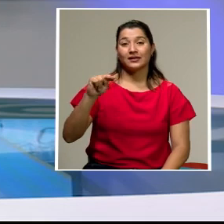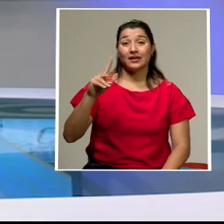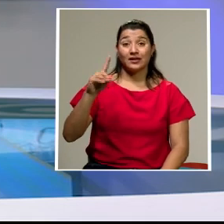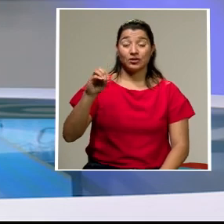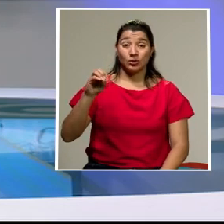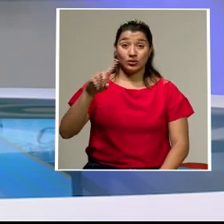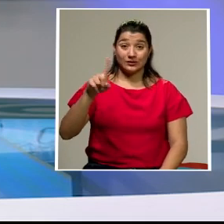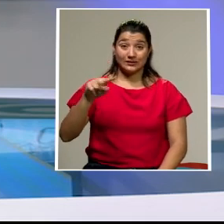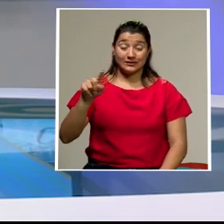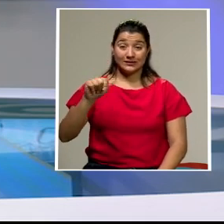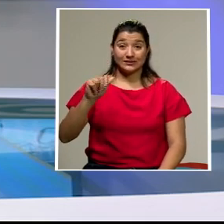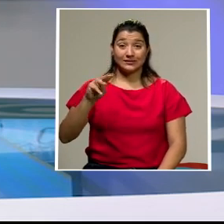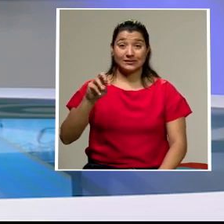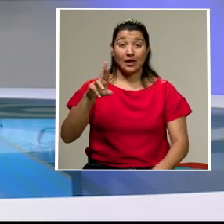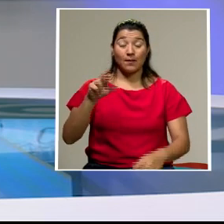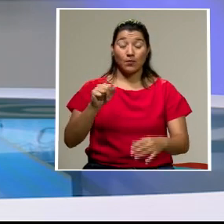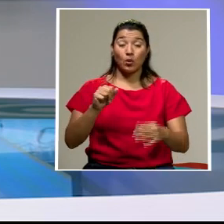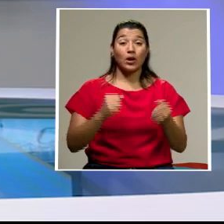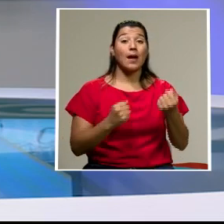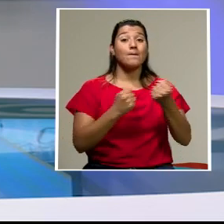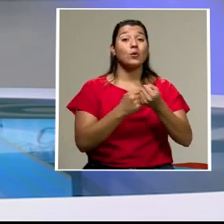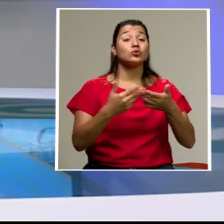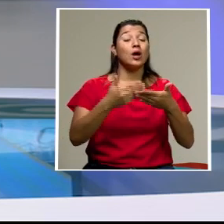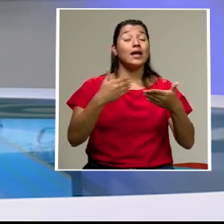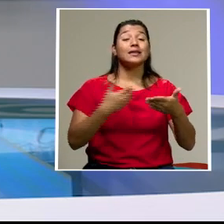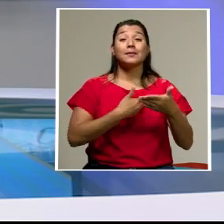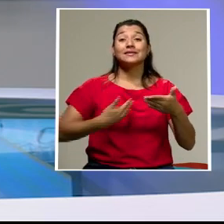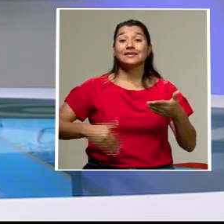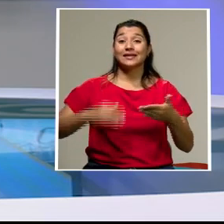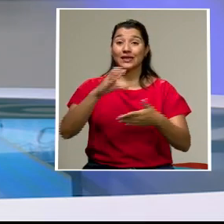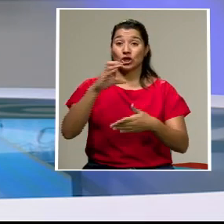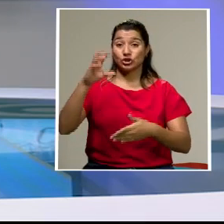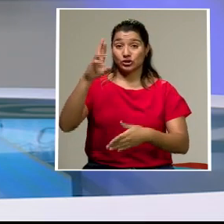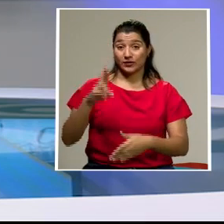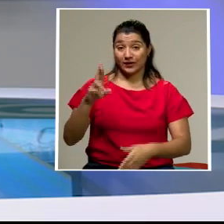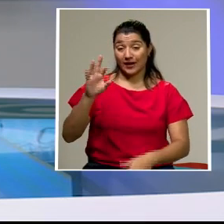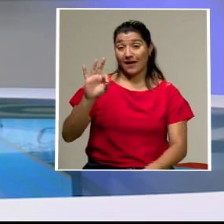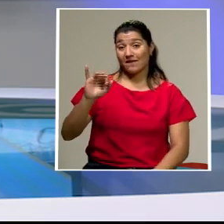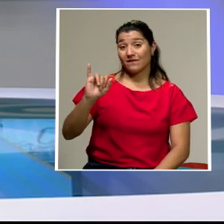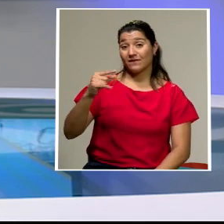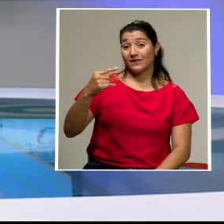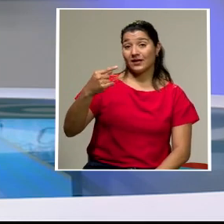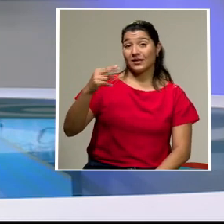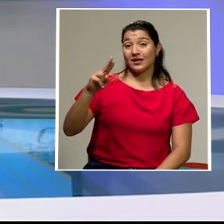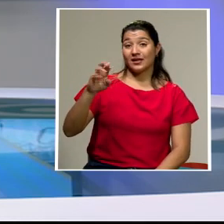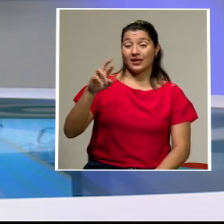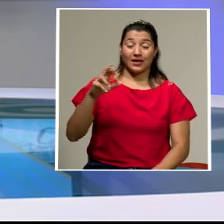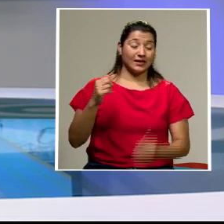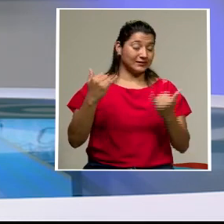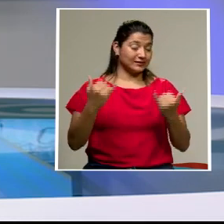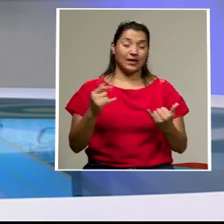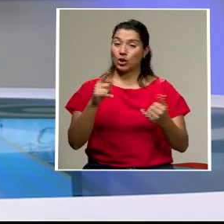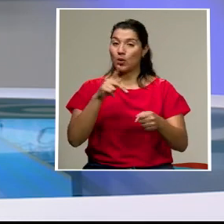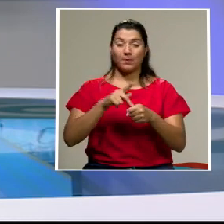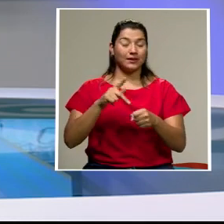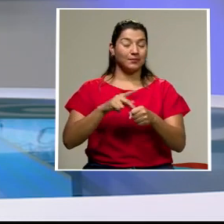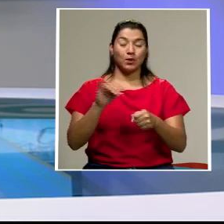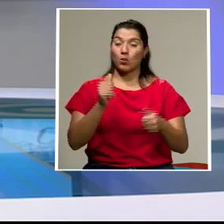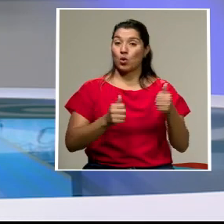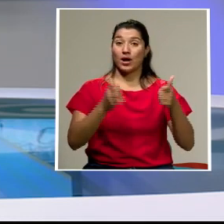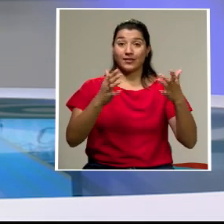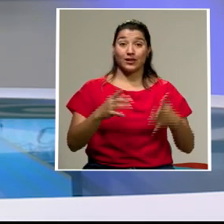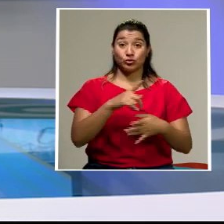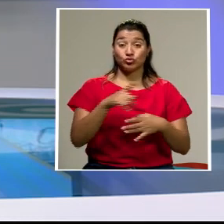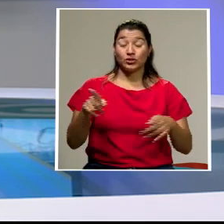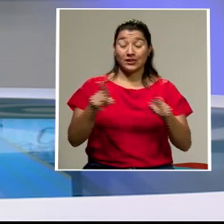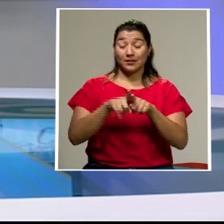adhesión a el expresidente de la República, José María Figueres, y de esta forma da un paso atrás en su aspiración política. Recordar